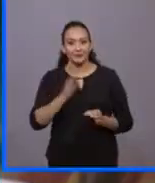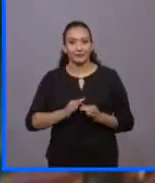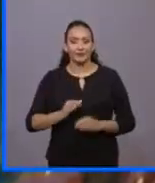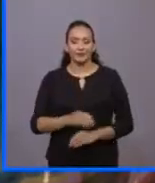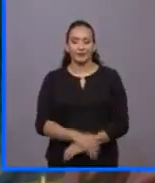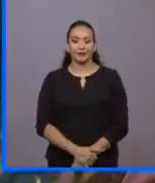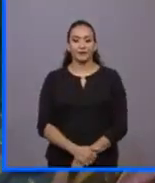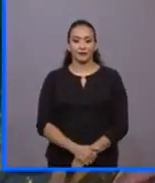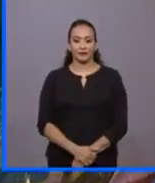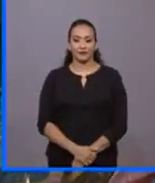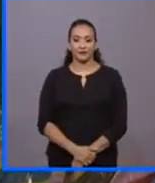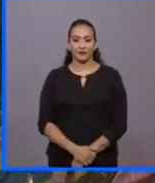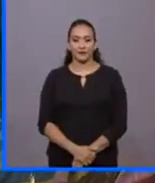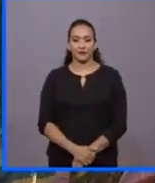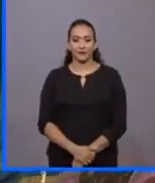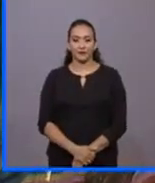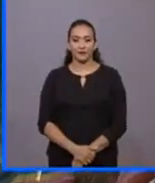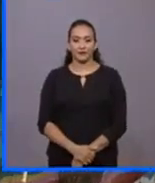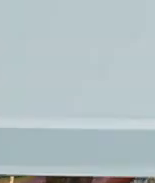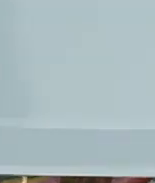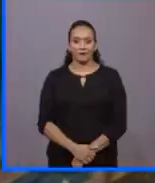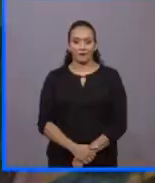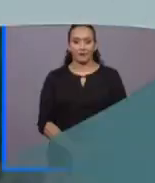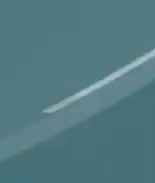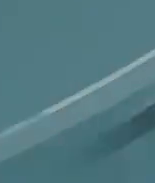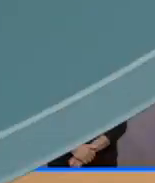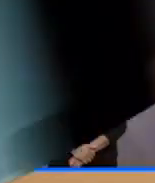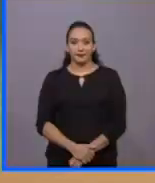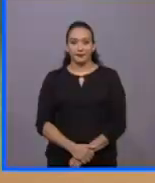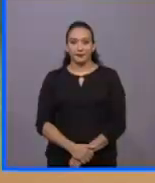Federación, Óscar González.